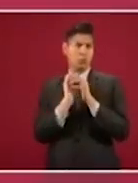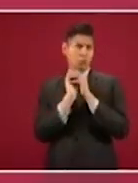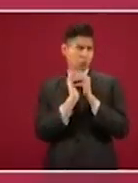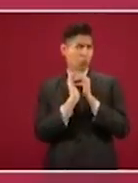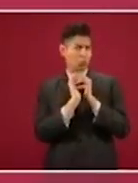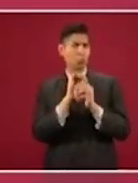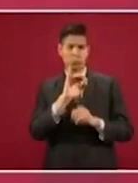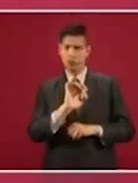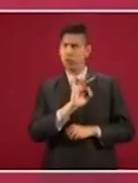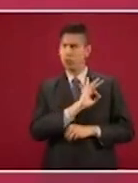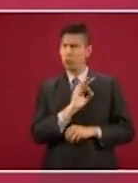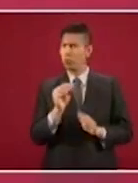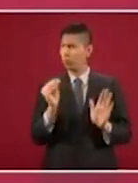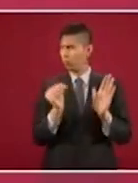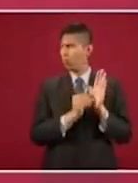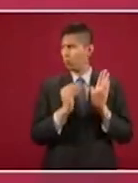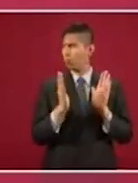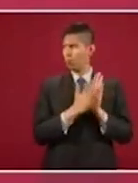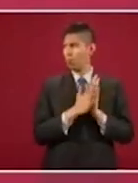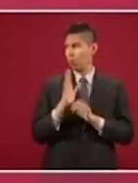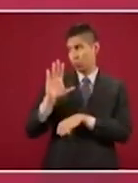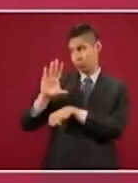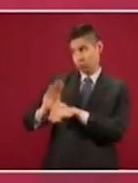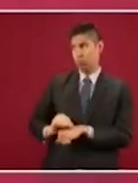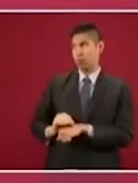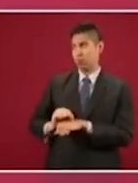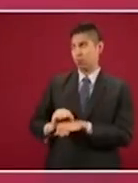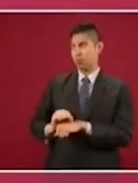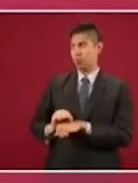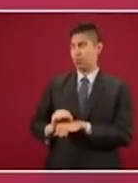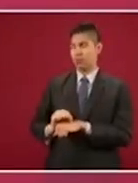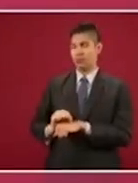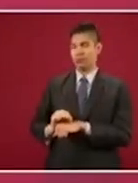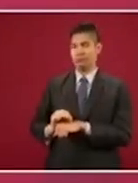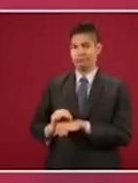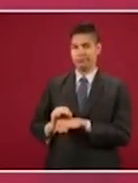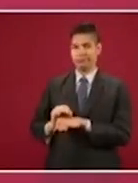estas rifas, o sea, que tenga